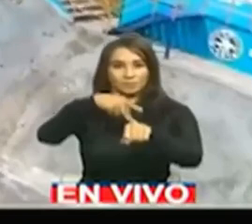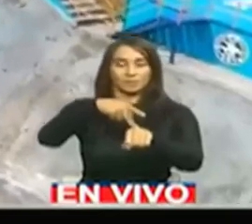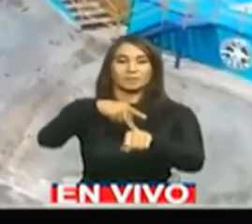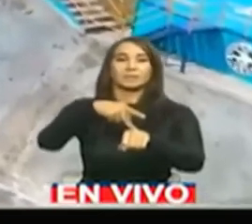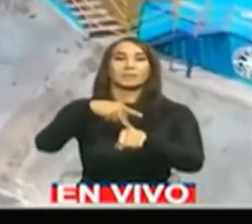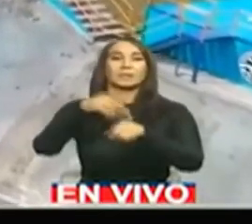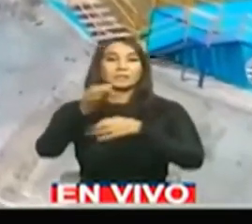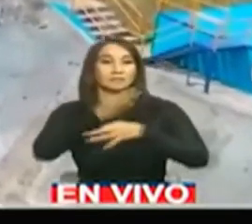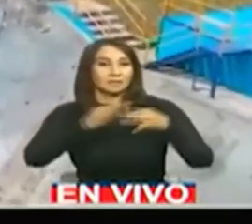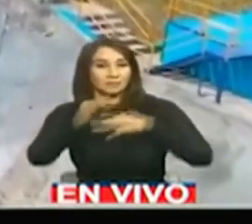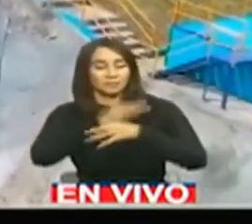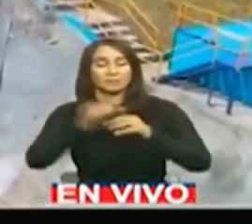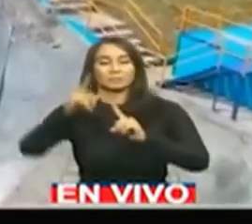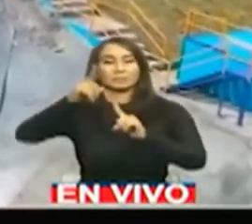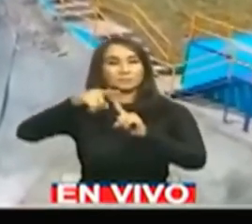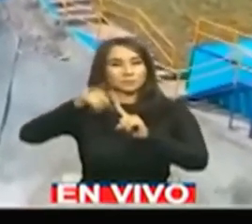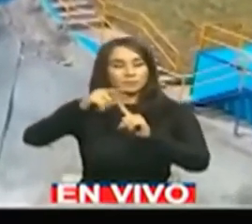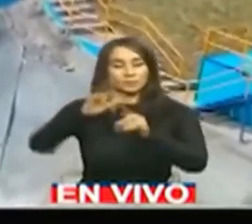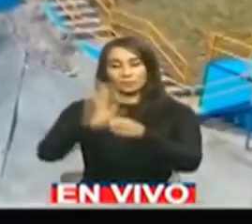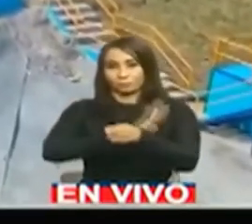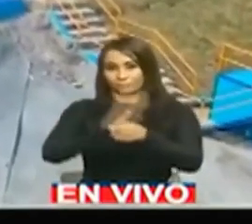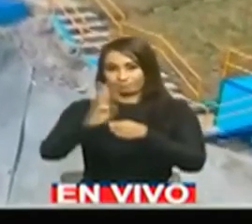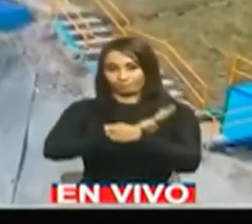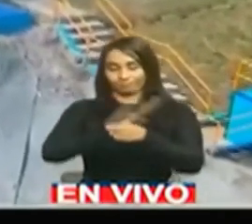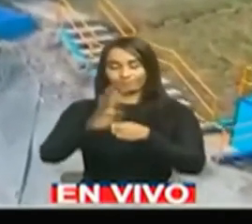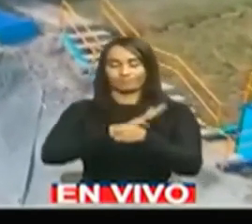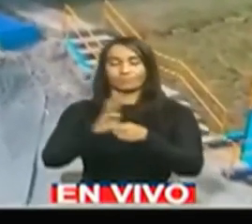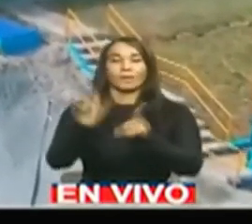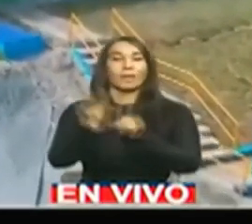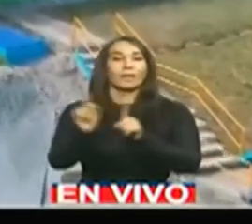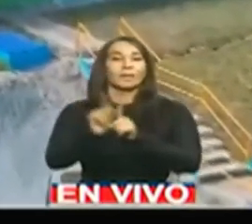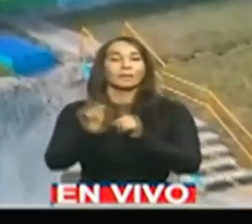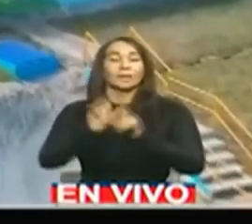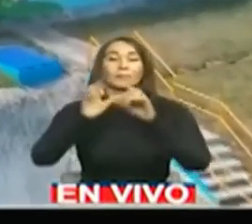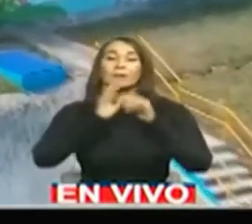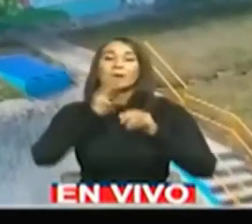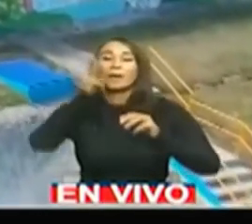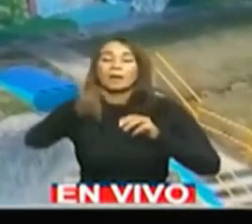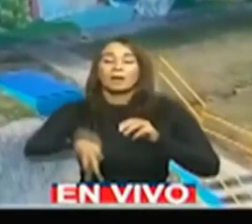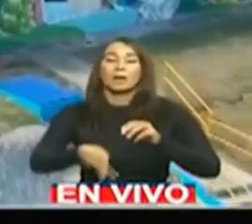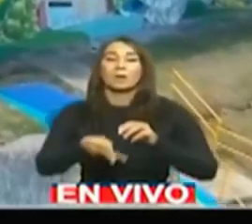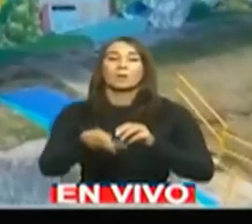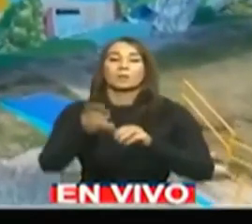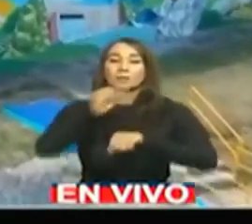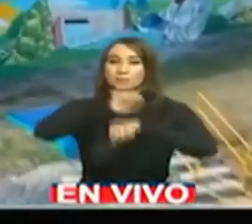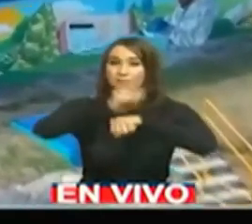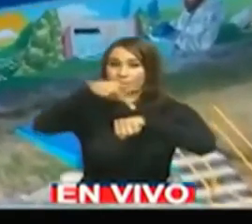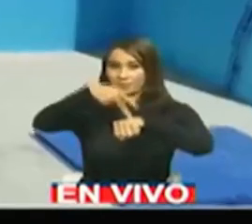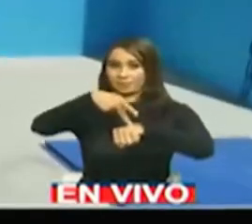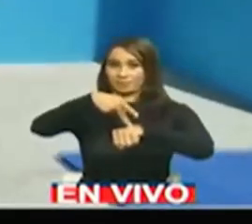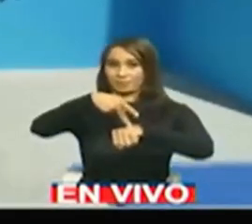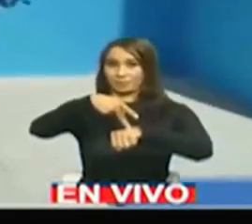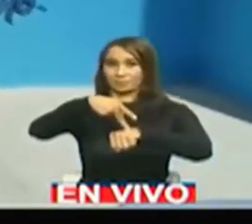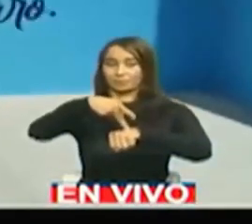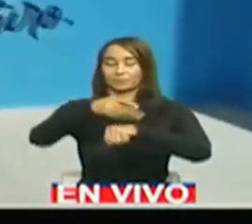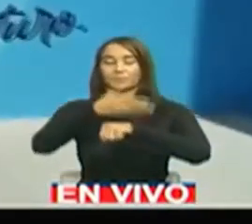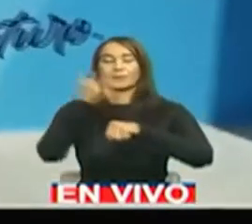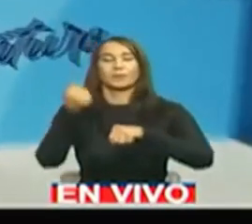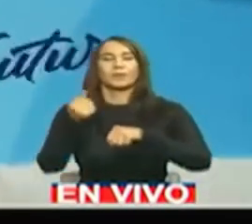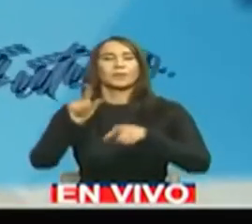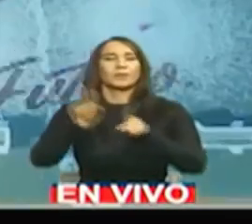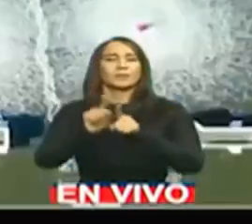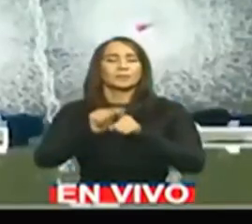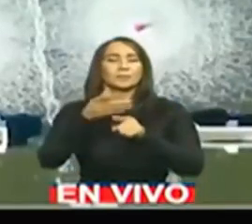San Cristóbal y Sánchez Ramírez, habilitación del acueducto Quisqueya en la provincia de San Pedro de Macorís. En cuanto a las